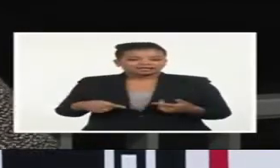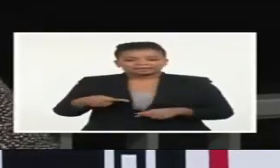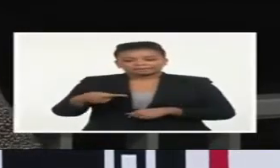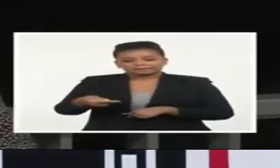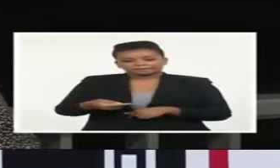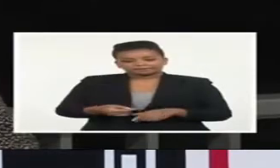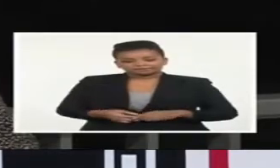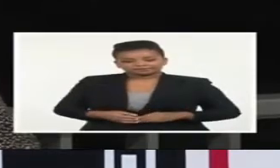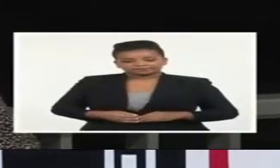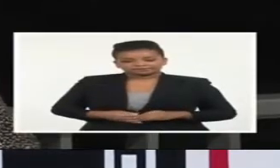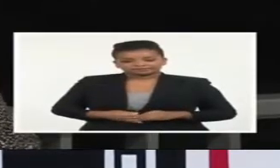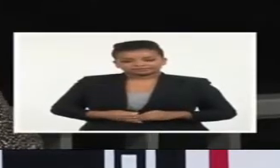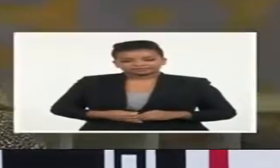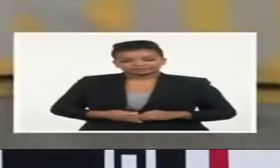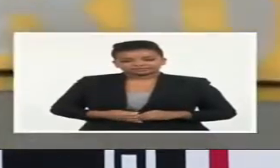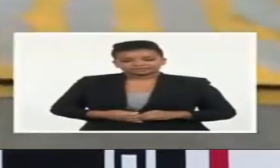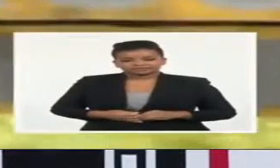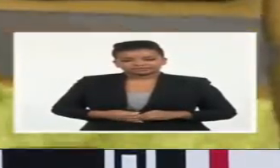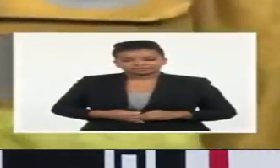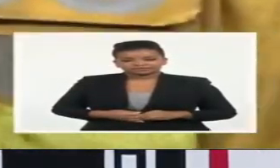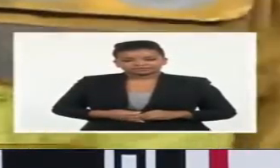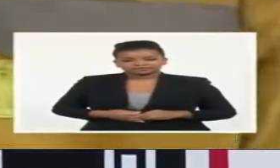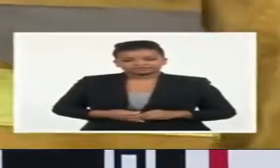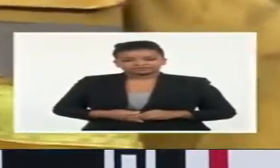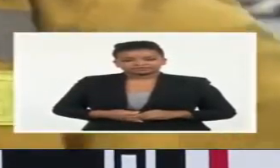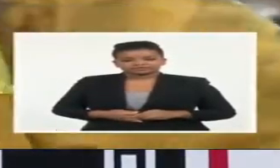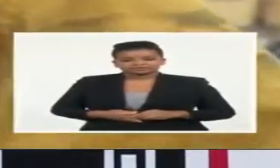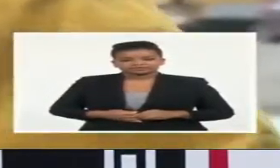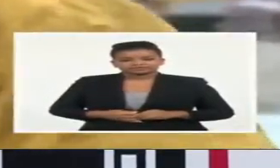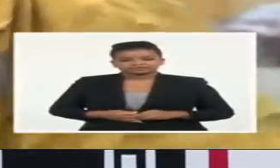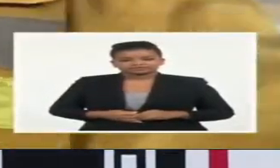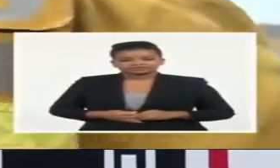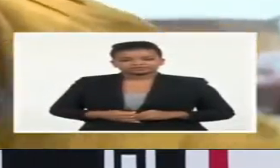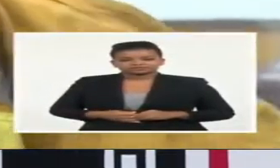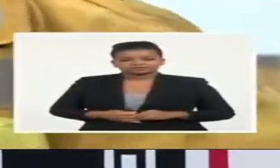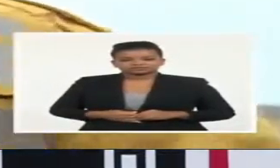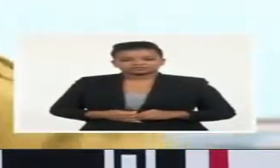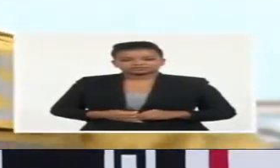y ustedes pusieron en pérdida